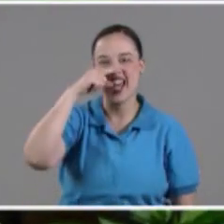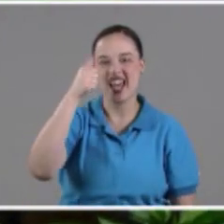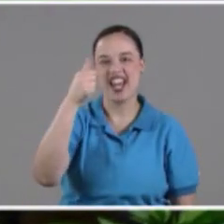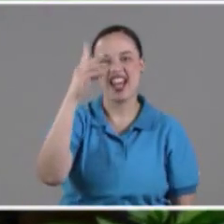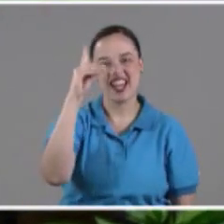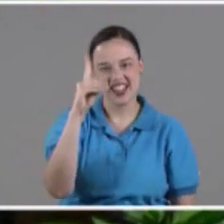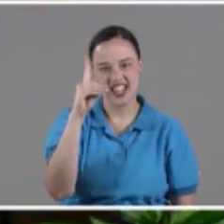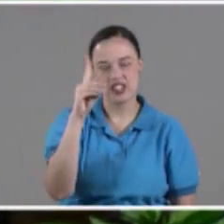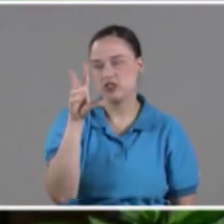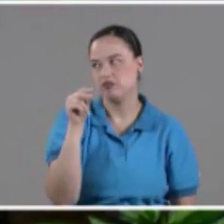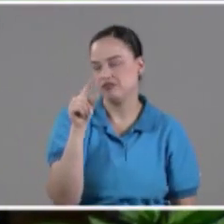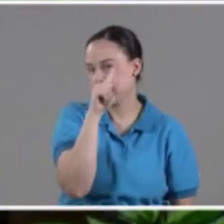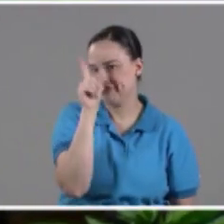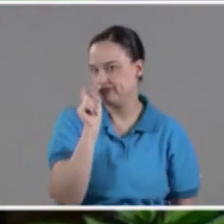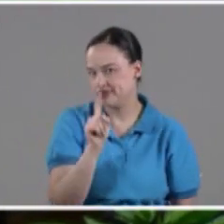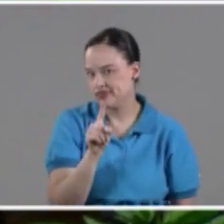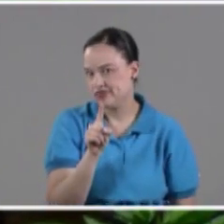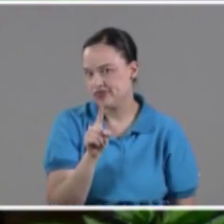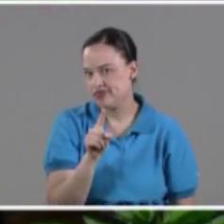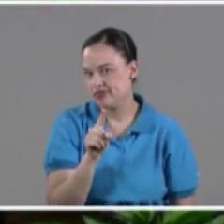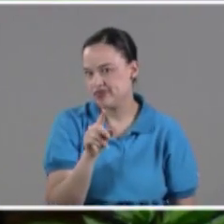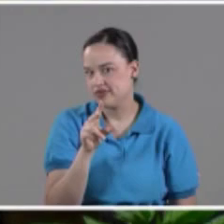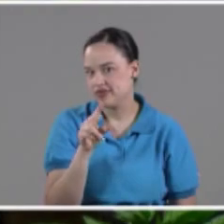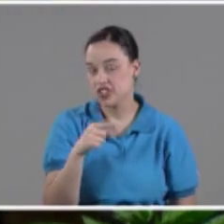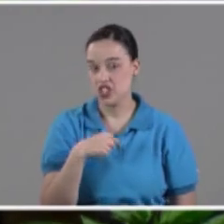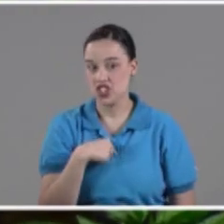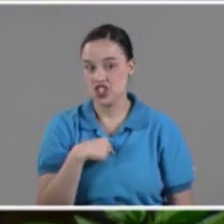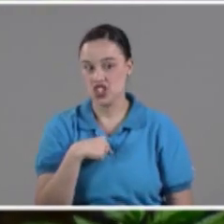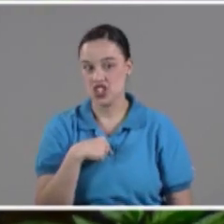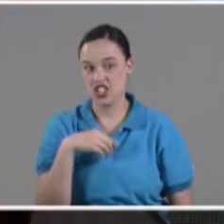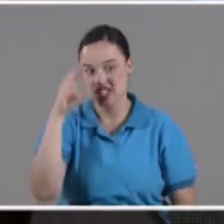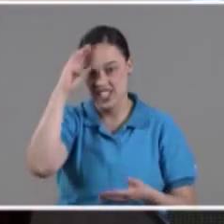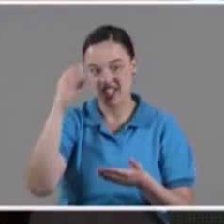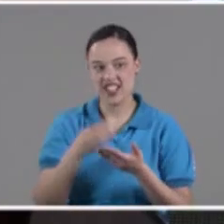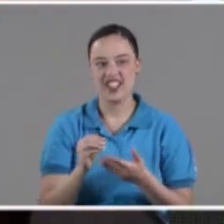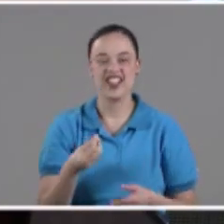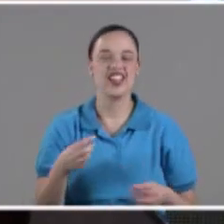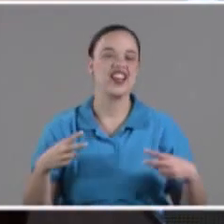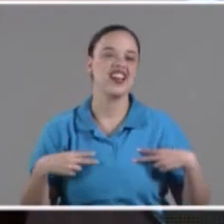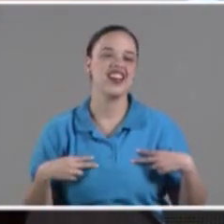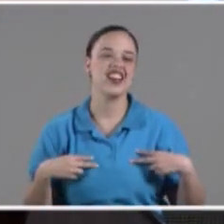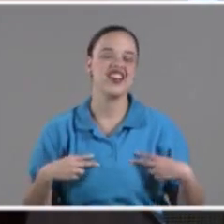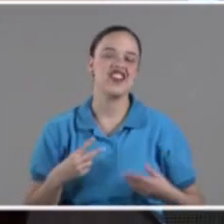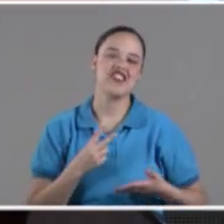no lo voy a preguntar No creo que hayan voluntarios